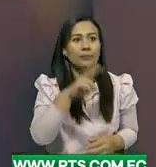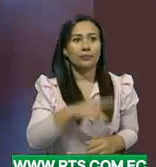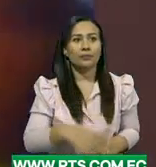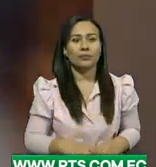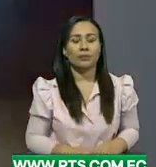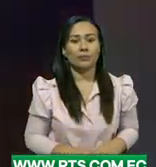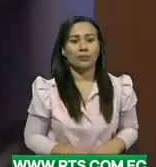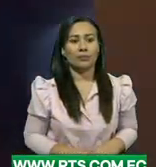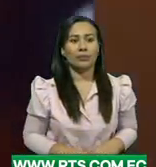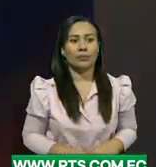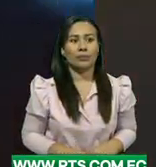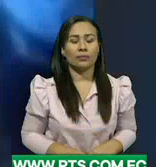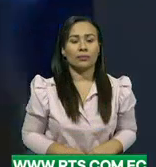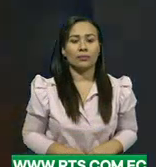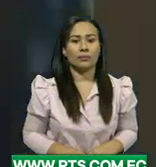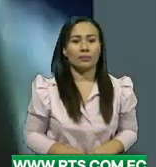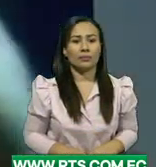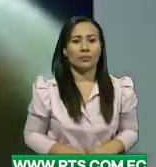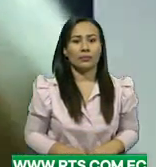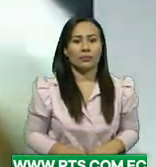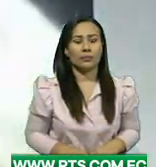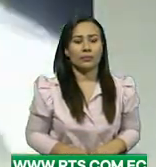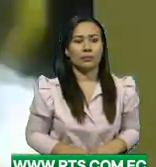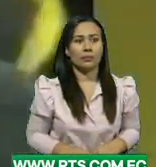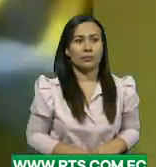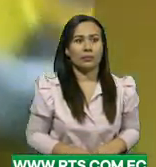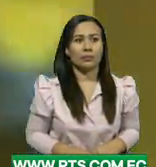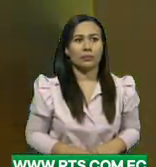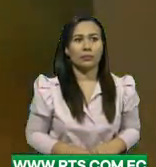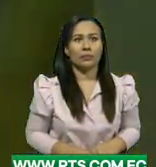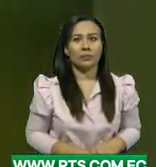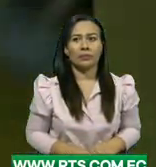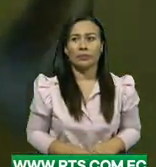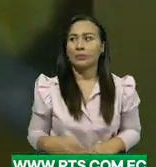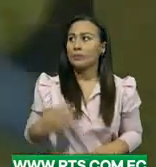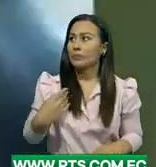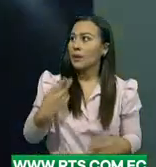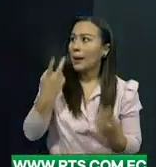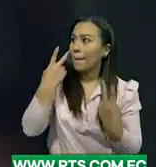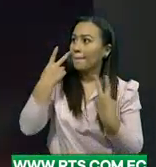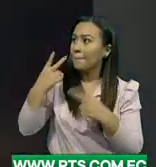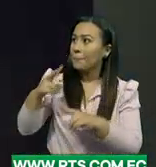Está quemado, loco. Está quemado. ¡Pero bonito!